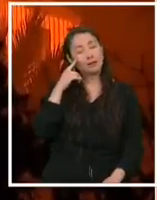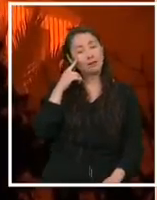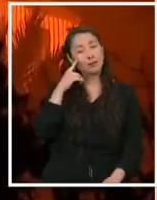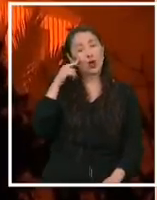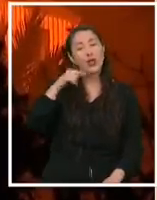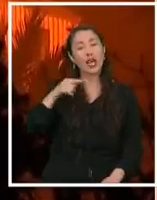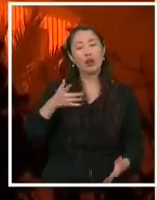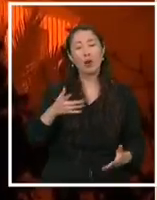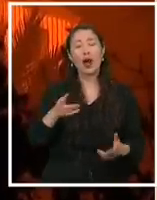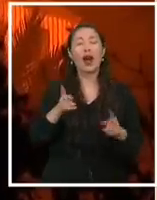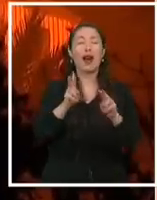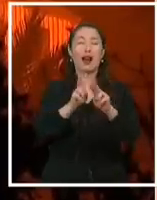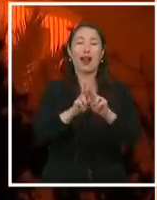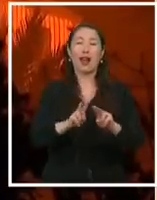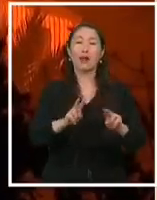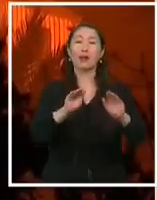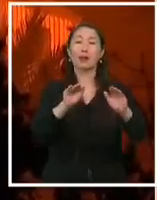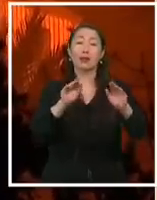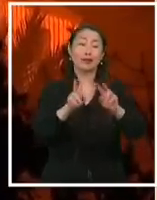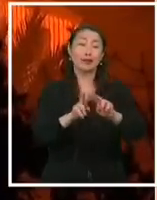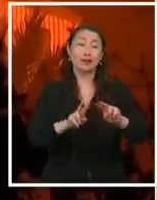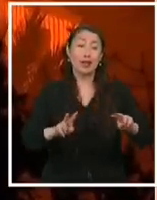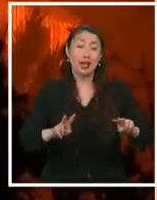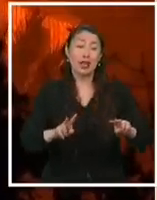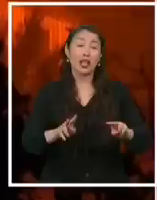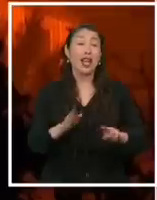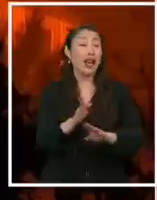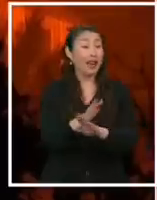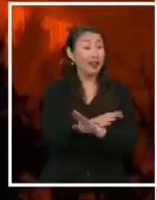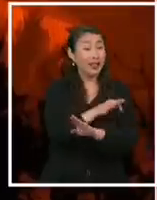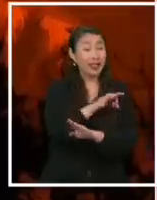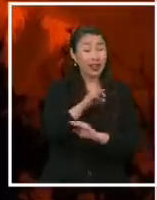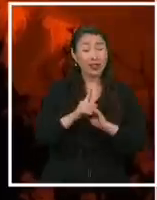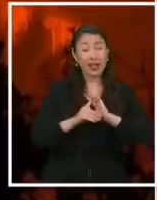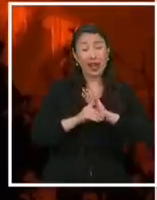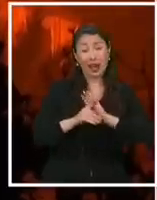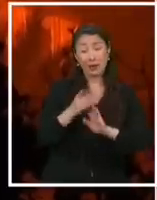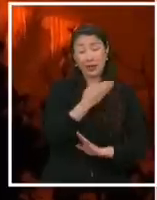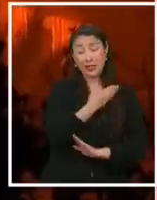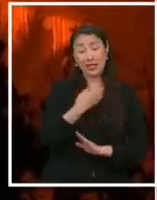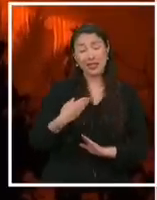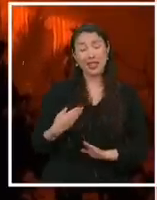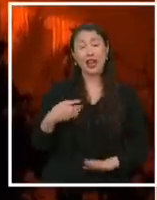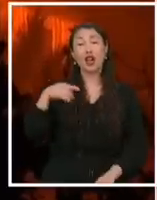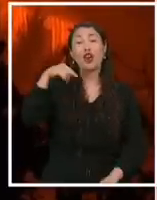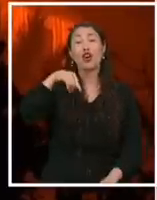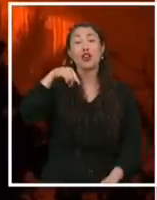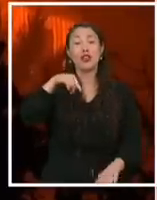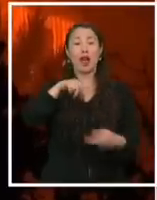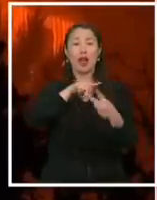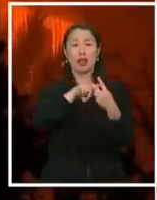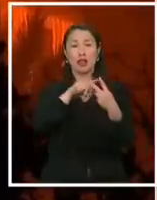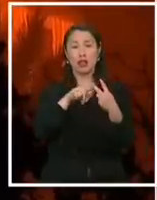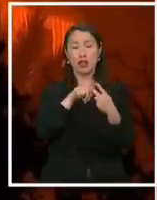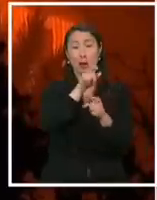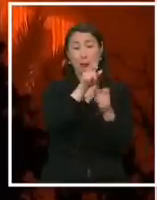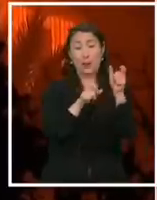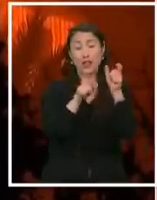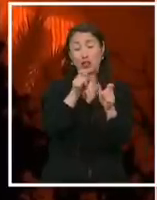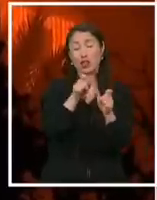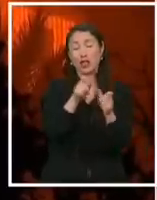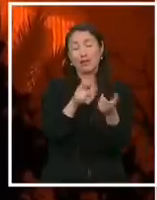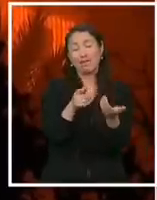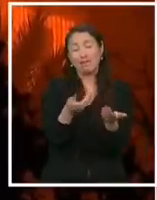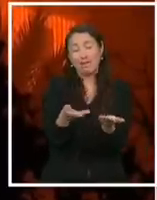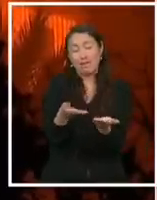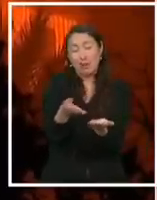la información que tenemos, que obra en nuestro poder, como ya lo señaló la delegada regional presidencial, hoy día hay dos personas que se encuentran